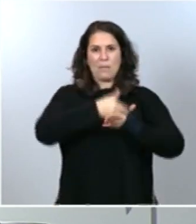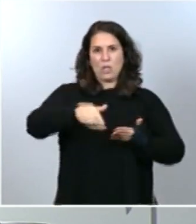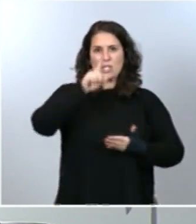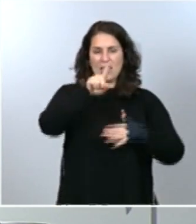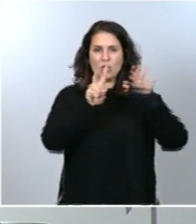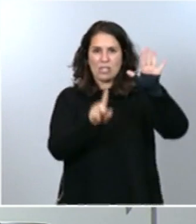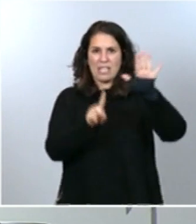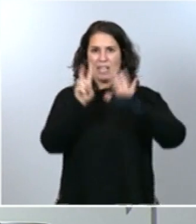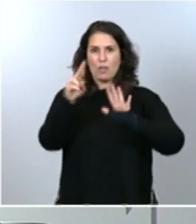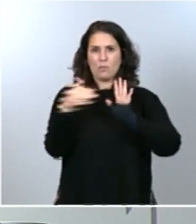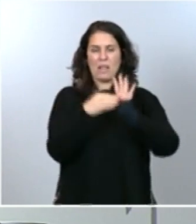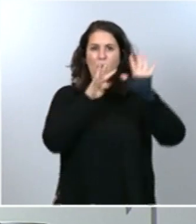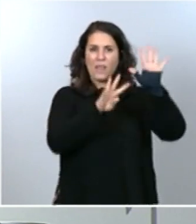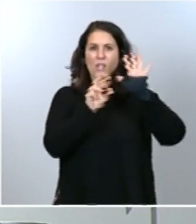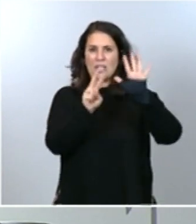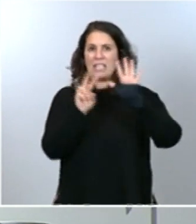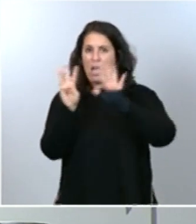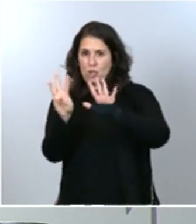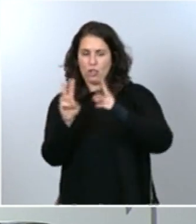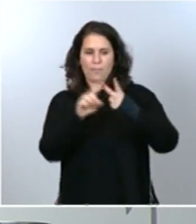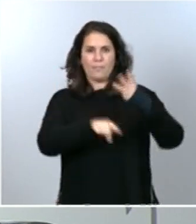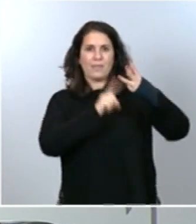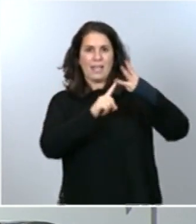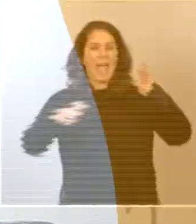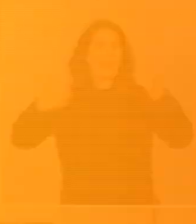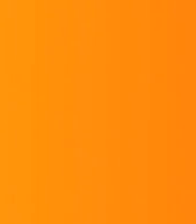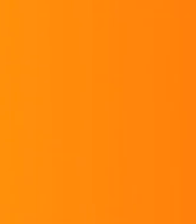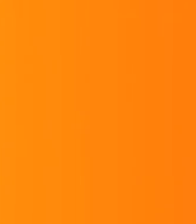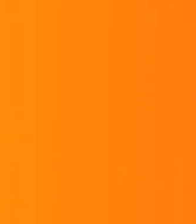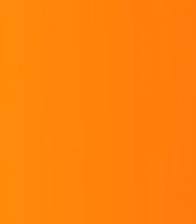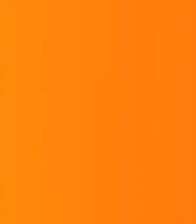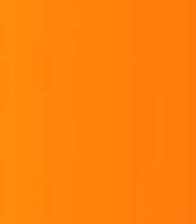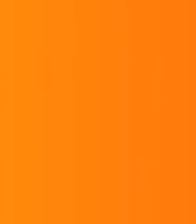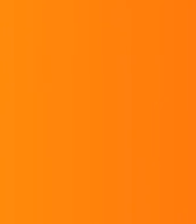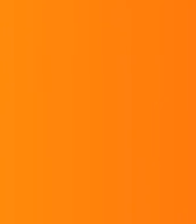1978 y argentinas con más de un millón y medio de casos